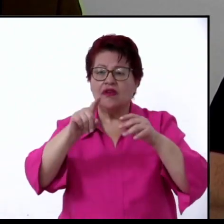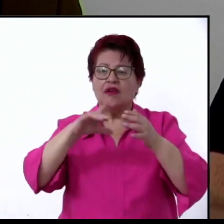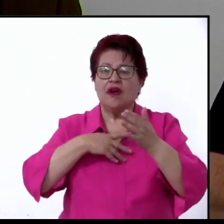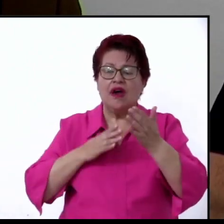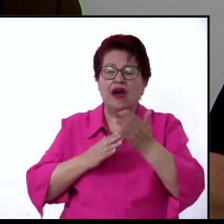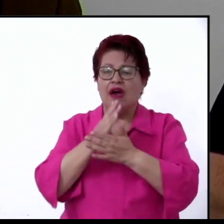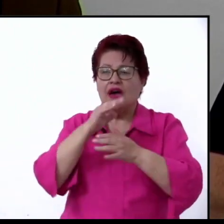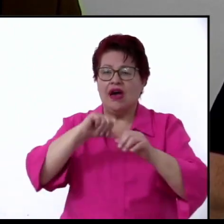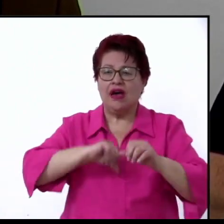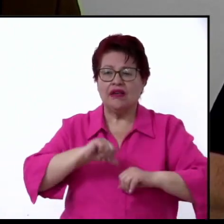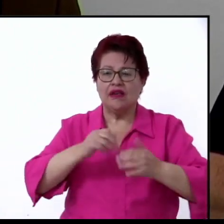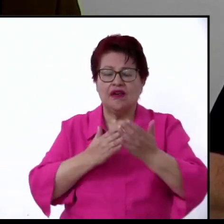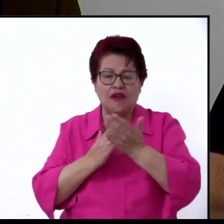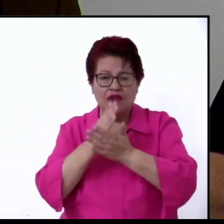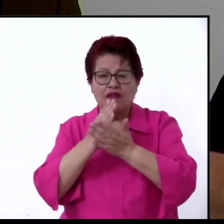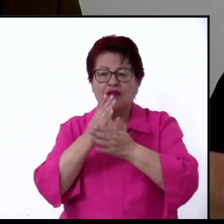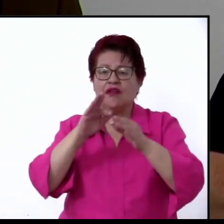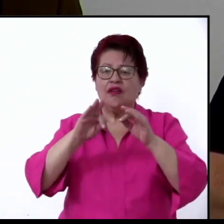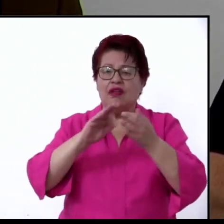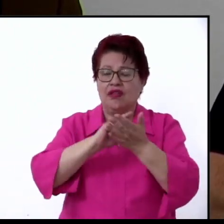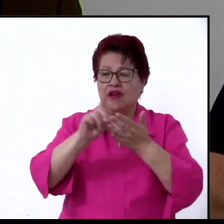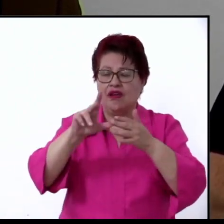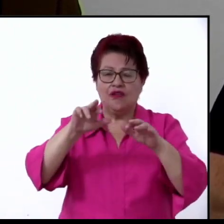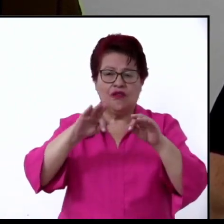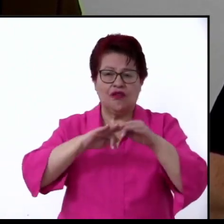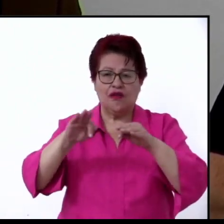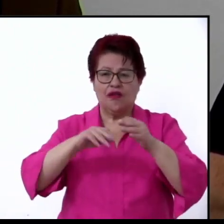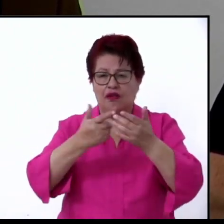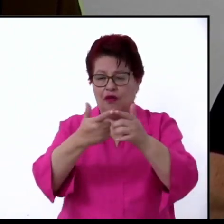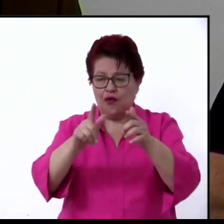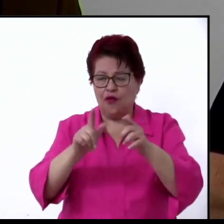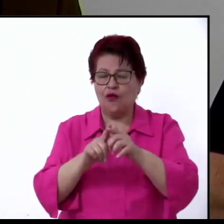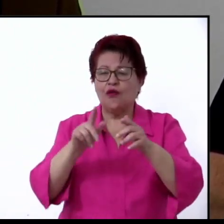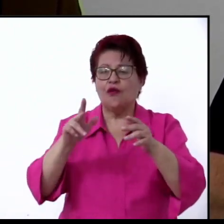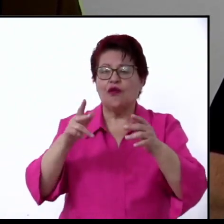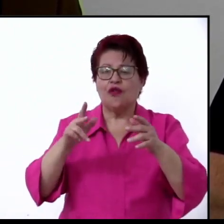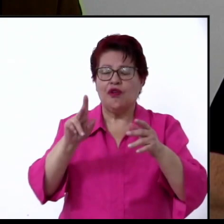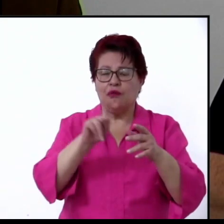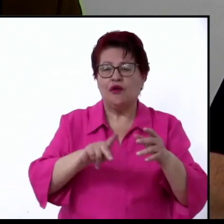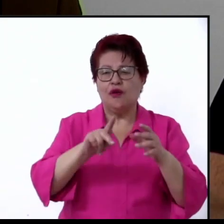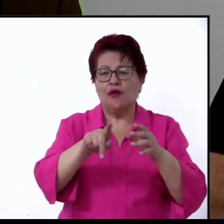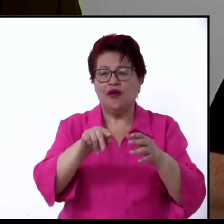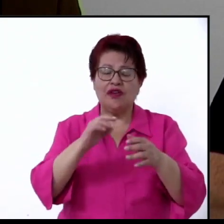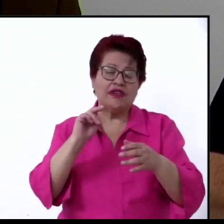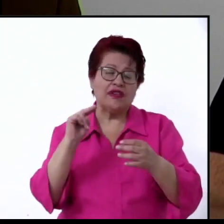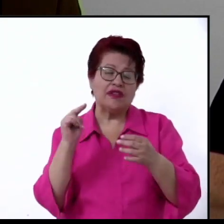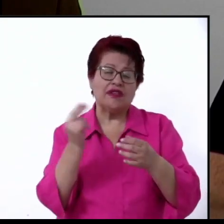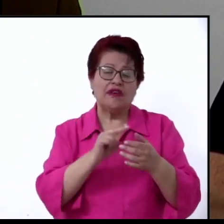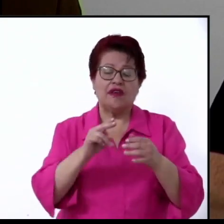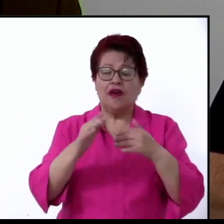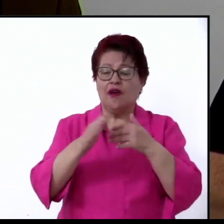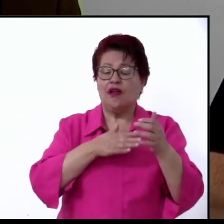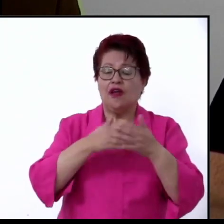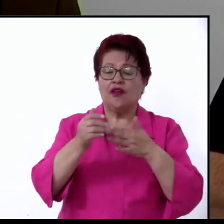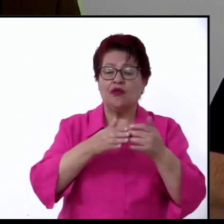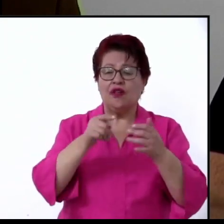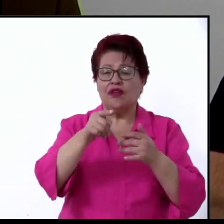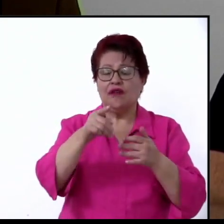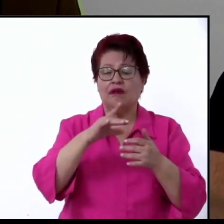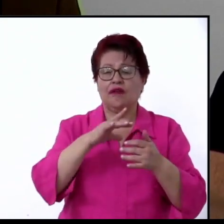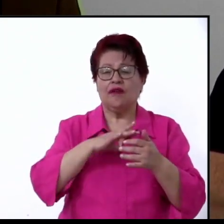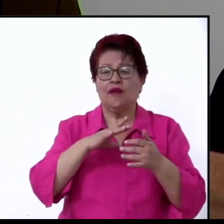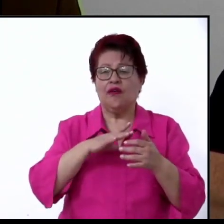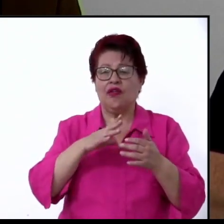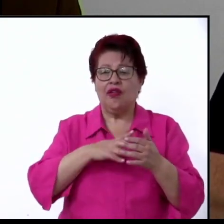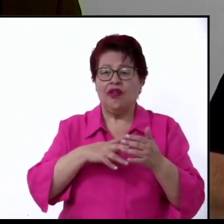acceso efectivo a los derechos humanos laborales de un sector de la población muy importante que requiere la actualización de